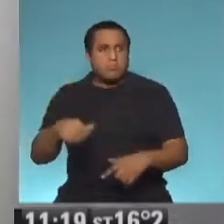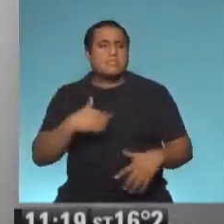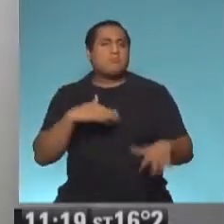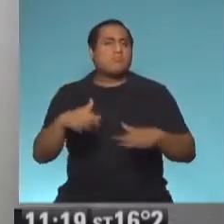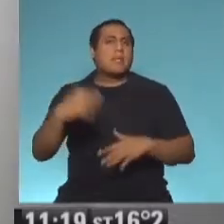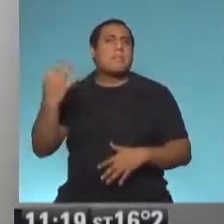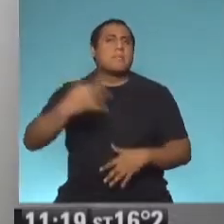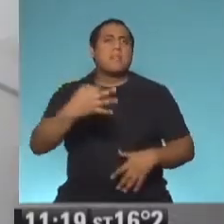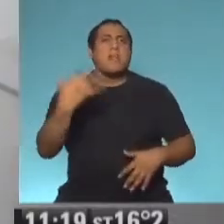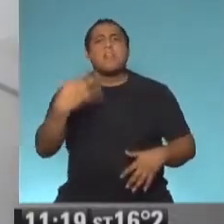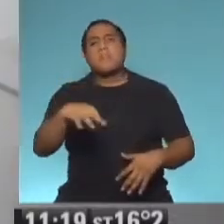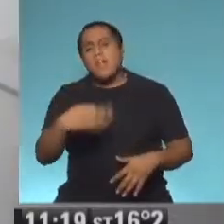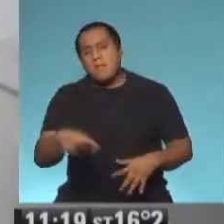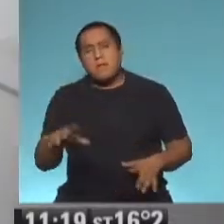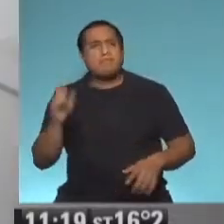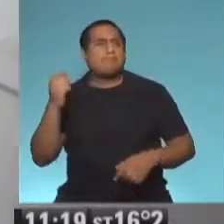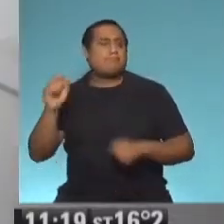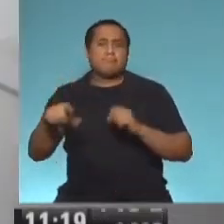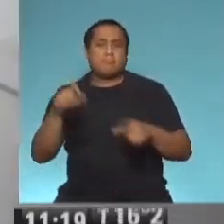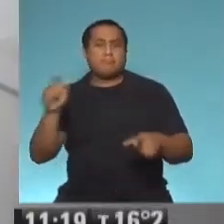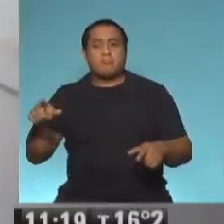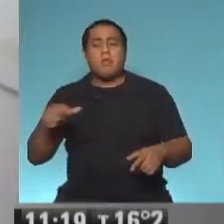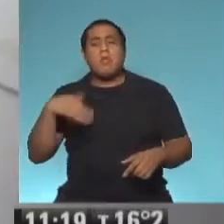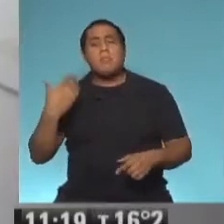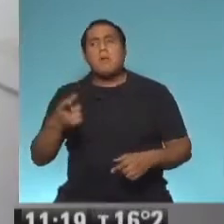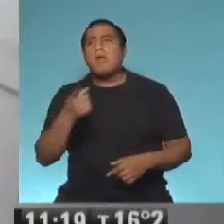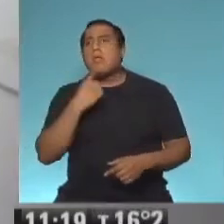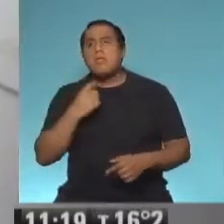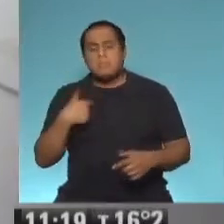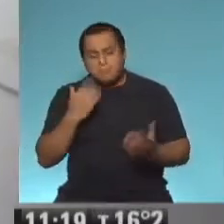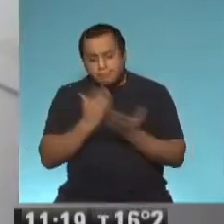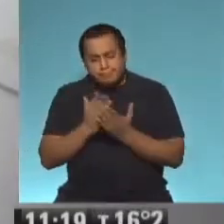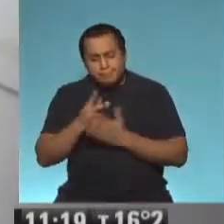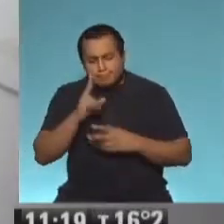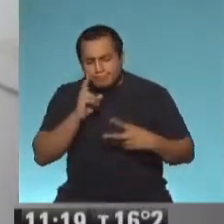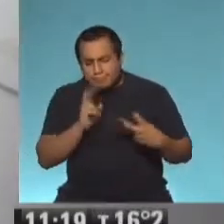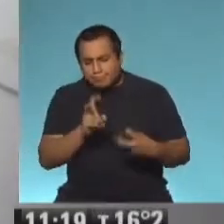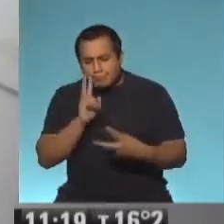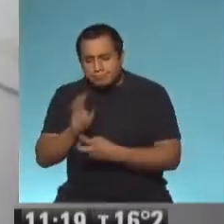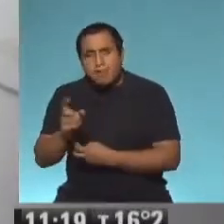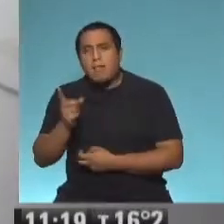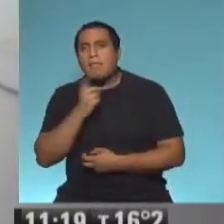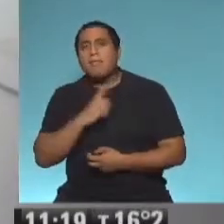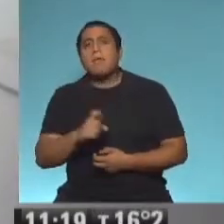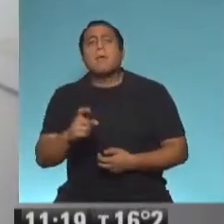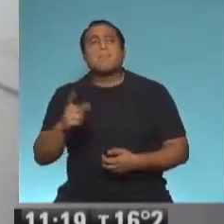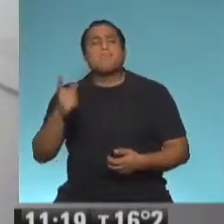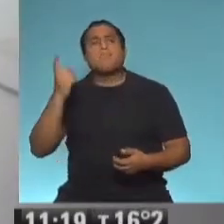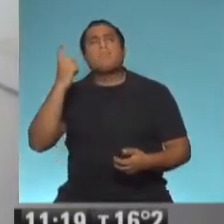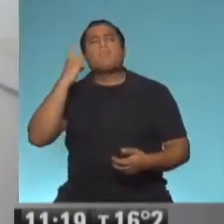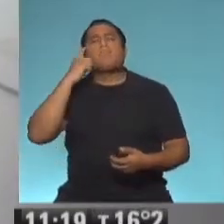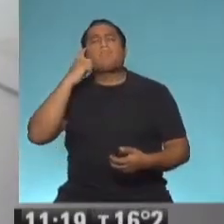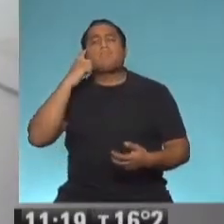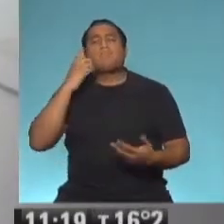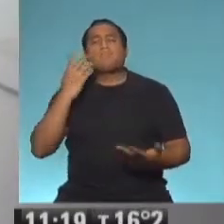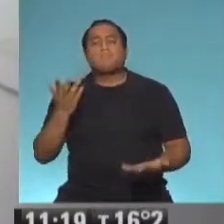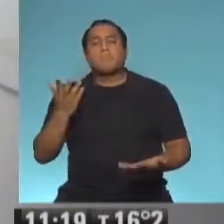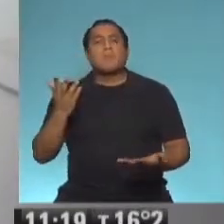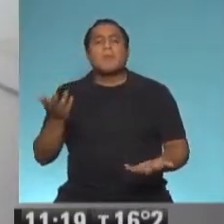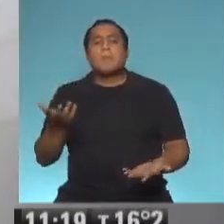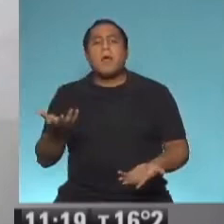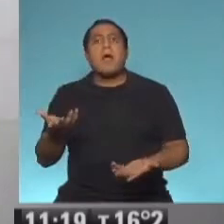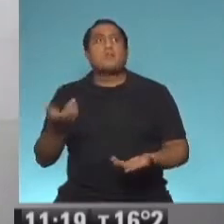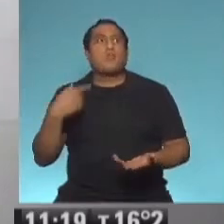especiales, en el Himalaya. Y luego me fui dando cuenta, fui estudiando, me fui adentrando, que meditar es una herramienta que podemos